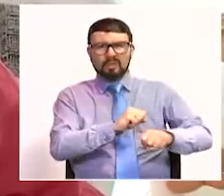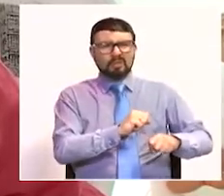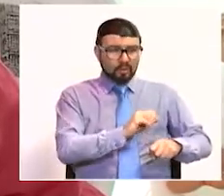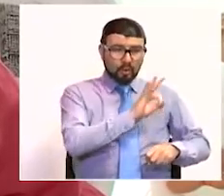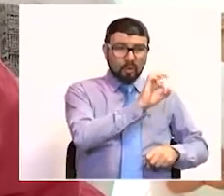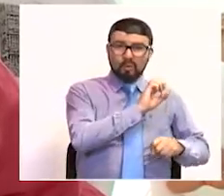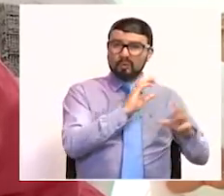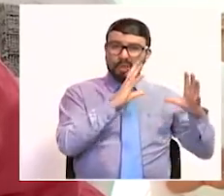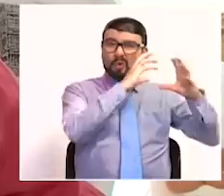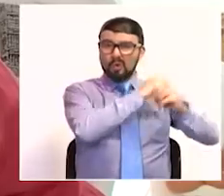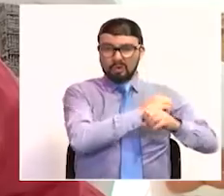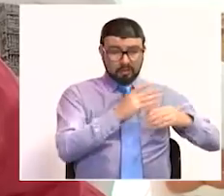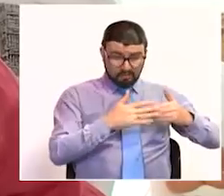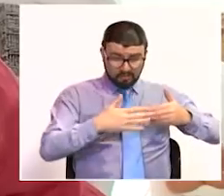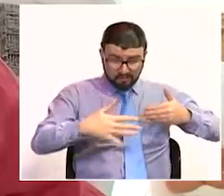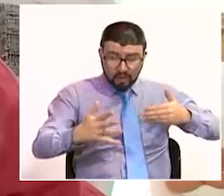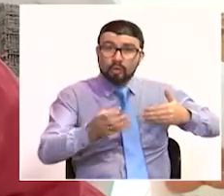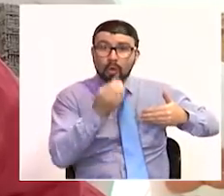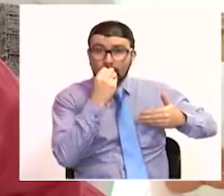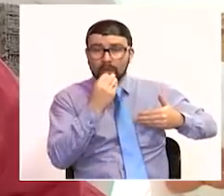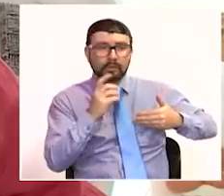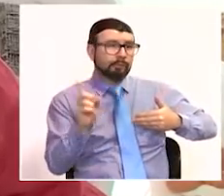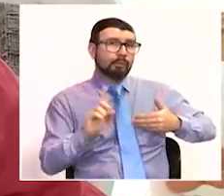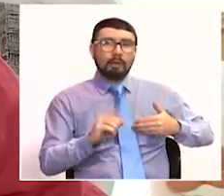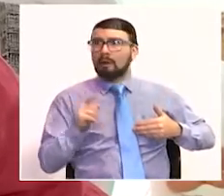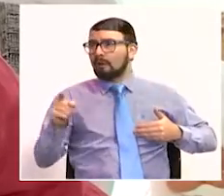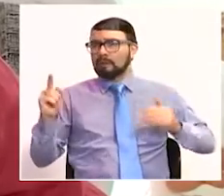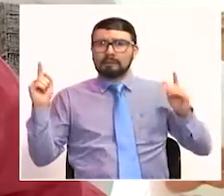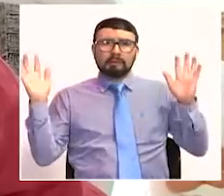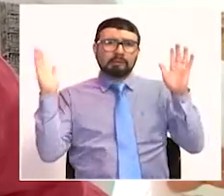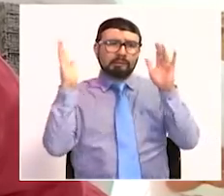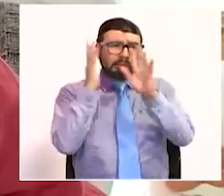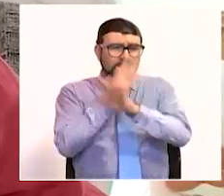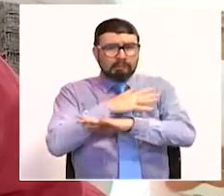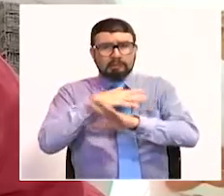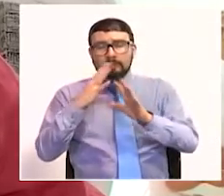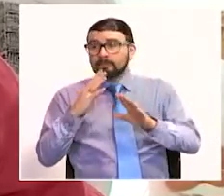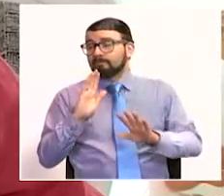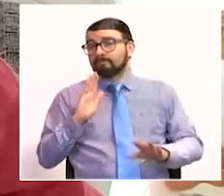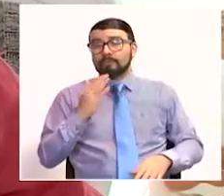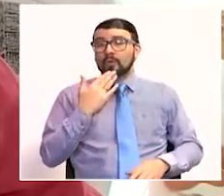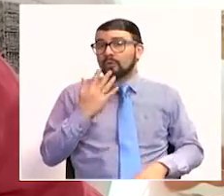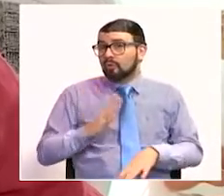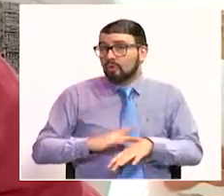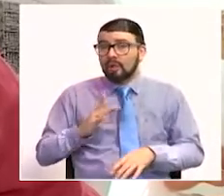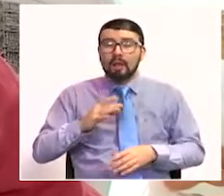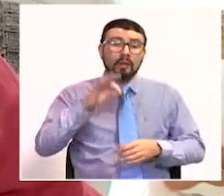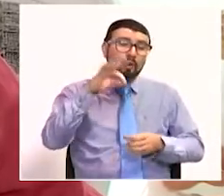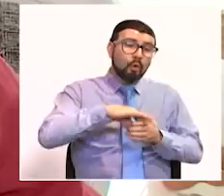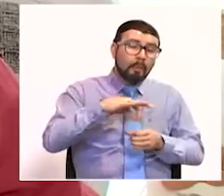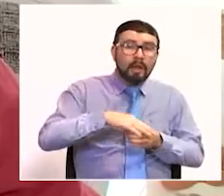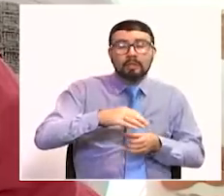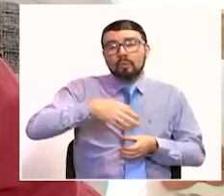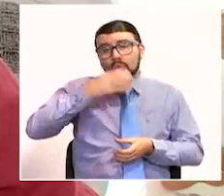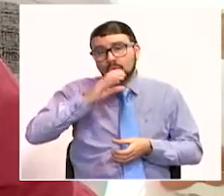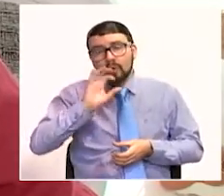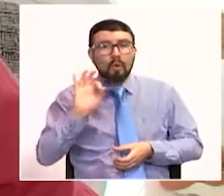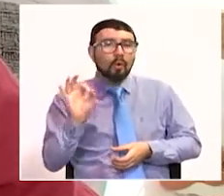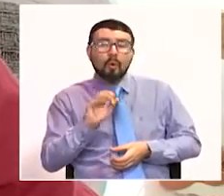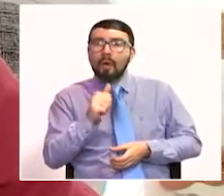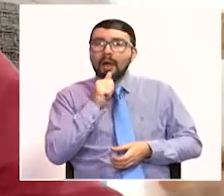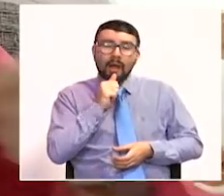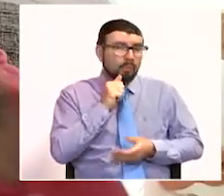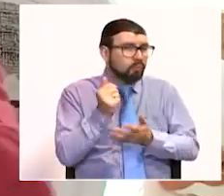8 de la noche. Que la jornada es muy larga, tendrían que tomar aromáticas o alimentos líquidos. Pero